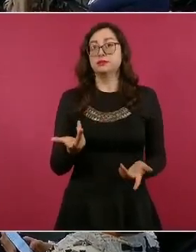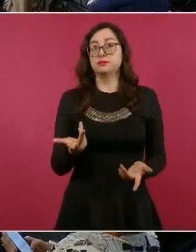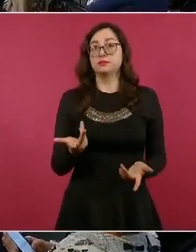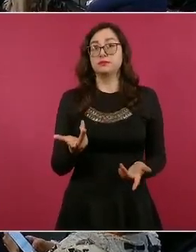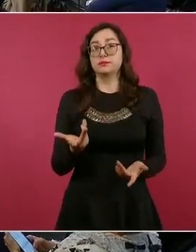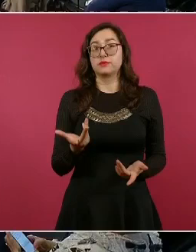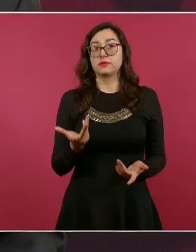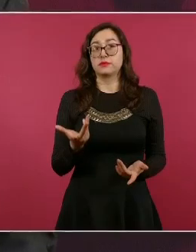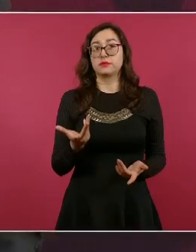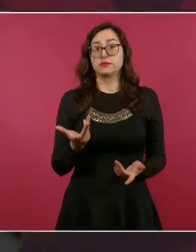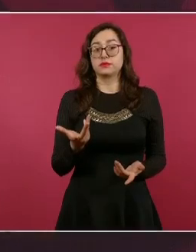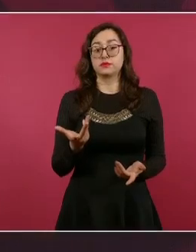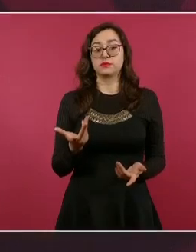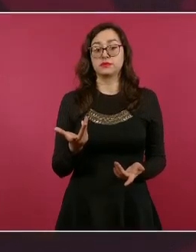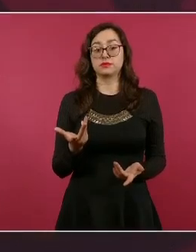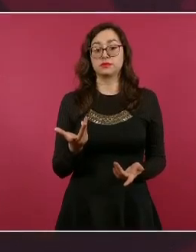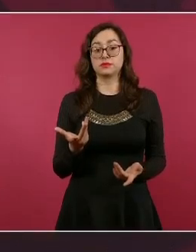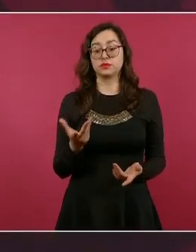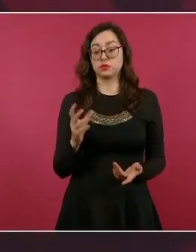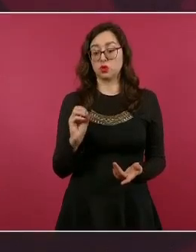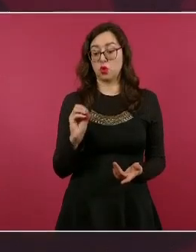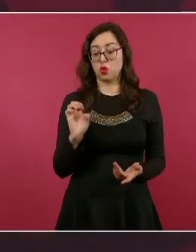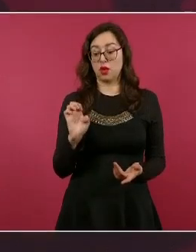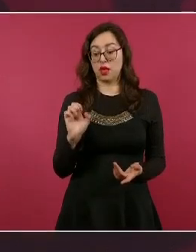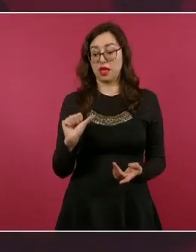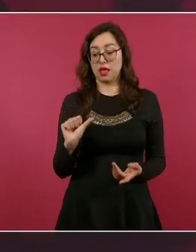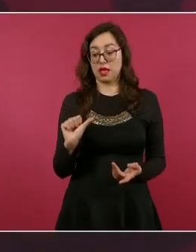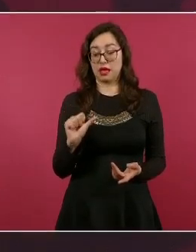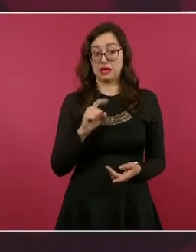por influencia del gobierno de Estados Unidos,